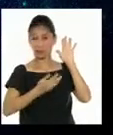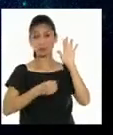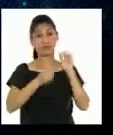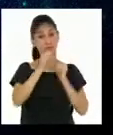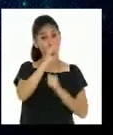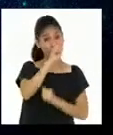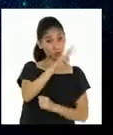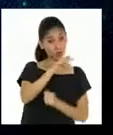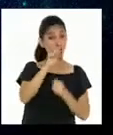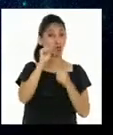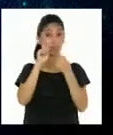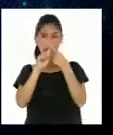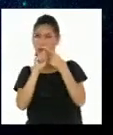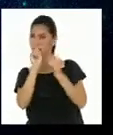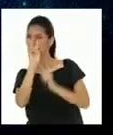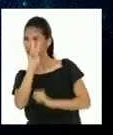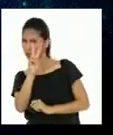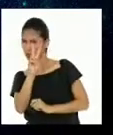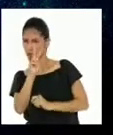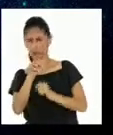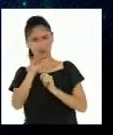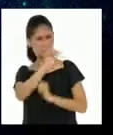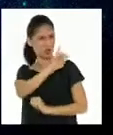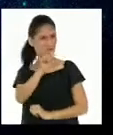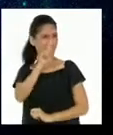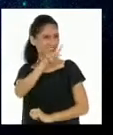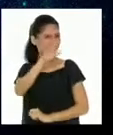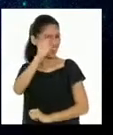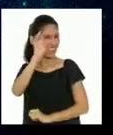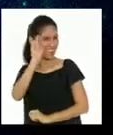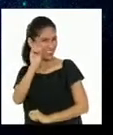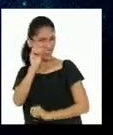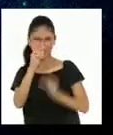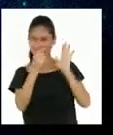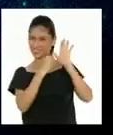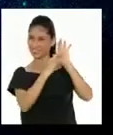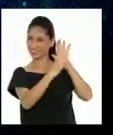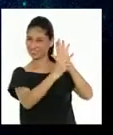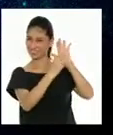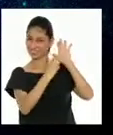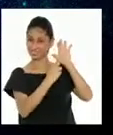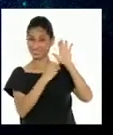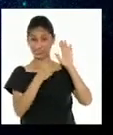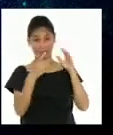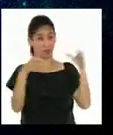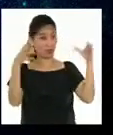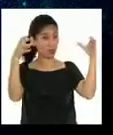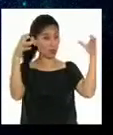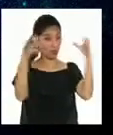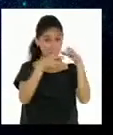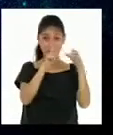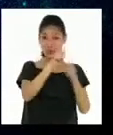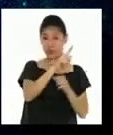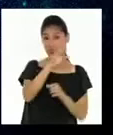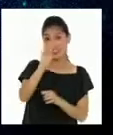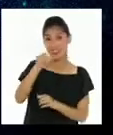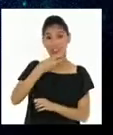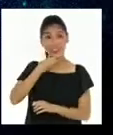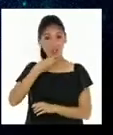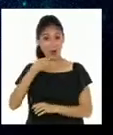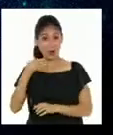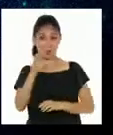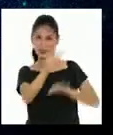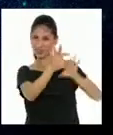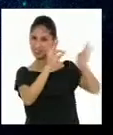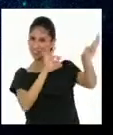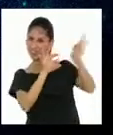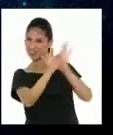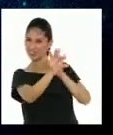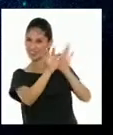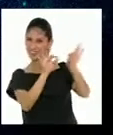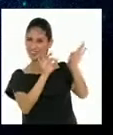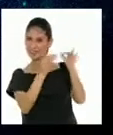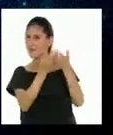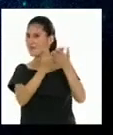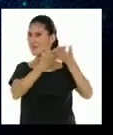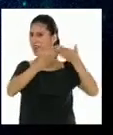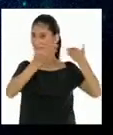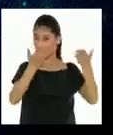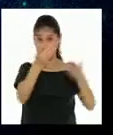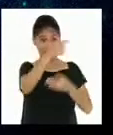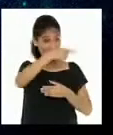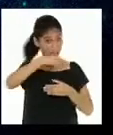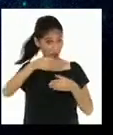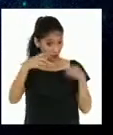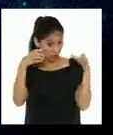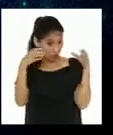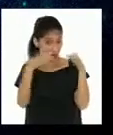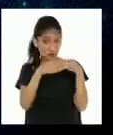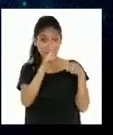10. Así sucesivamente. Tenemos nuestros 10 estudiantes elegidos de un muestreo sistemático para participar en el